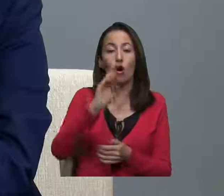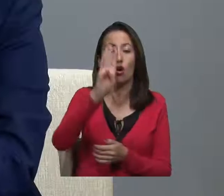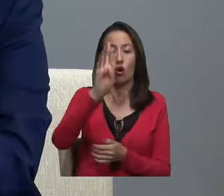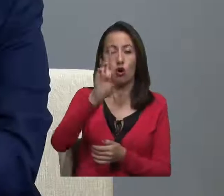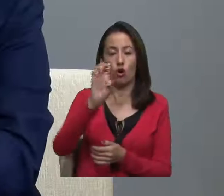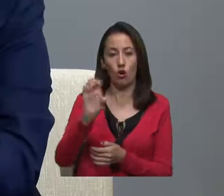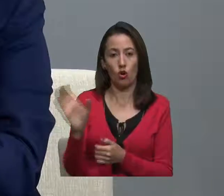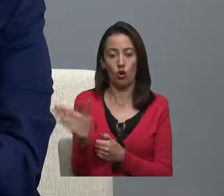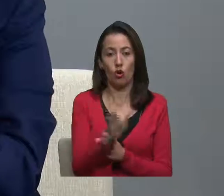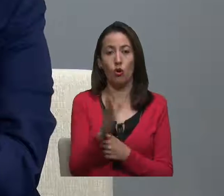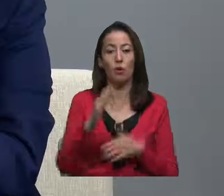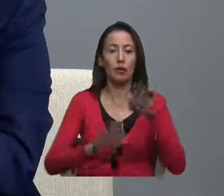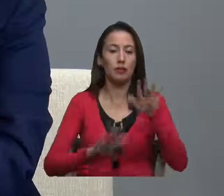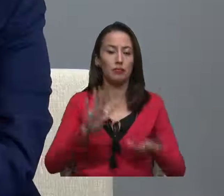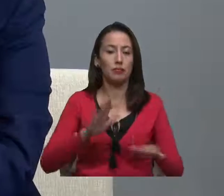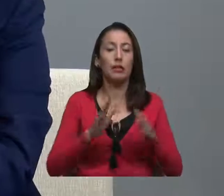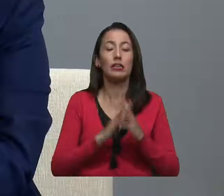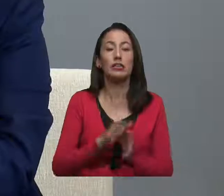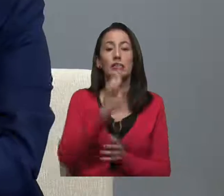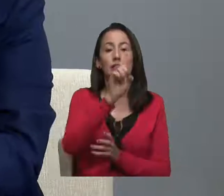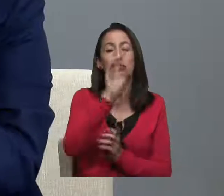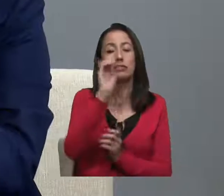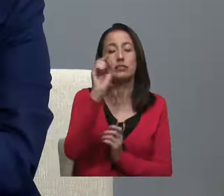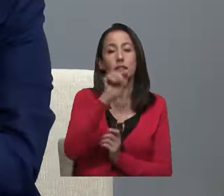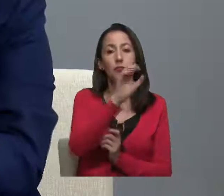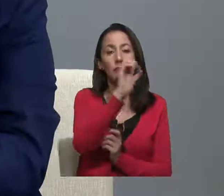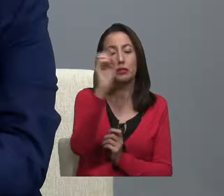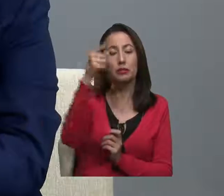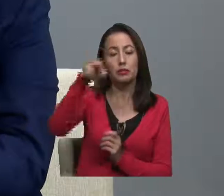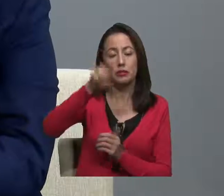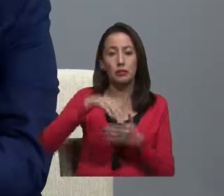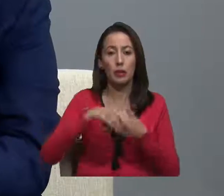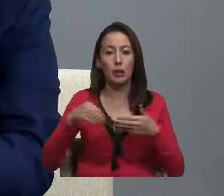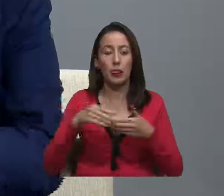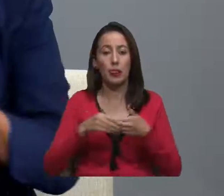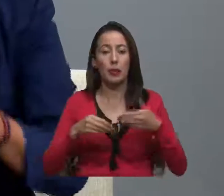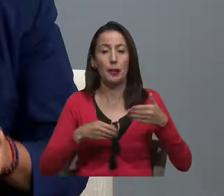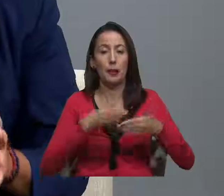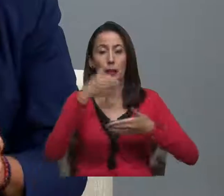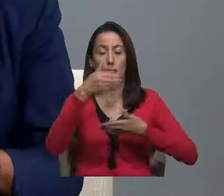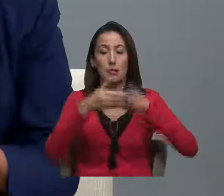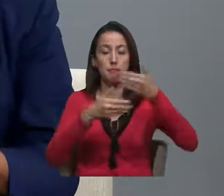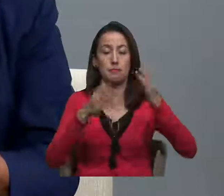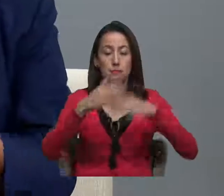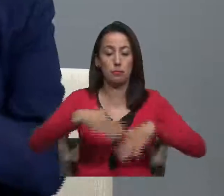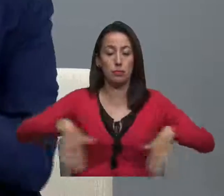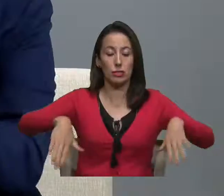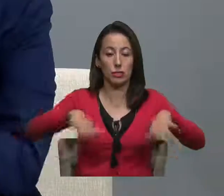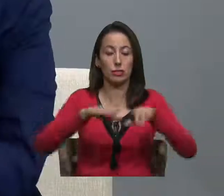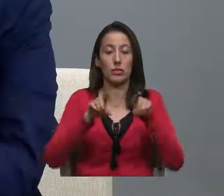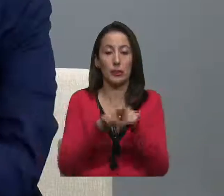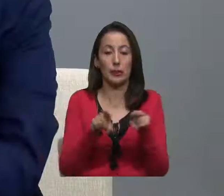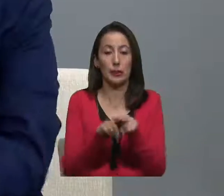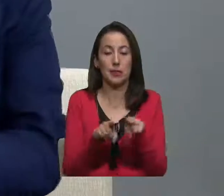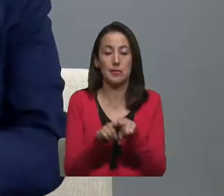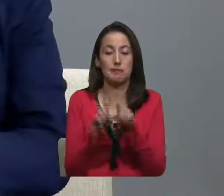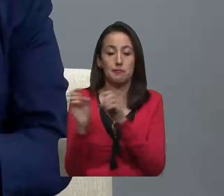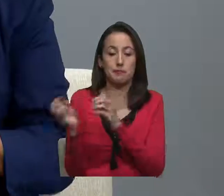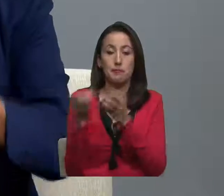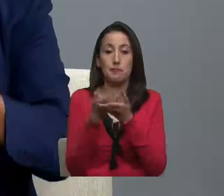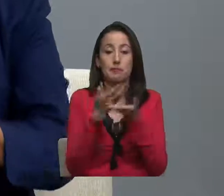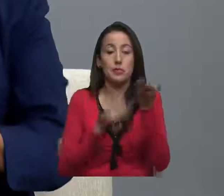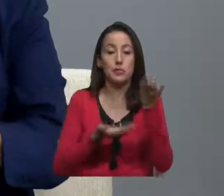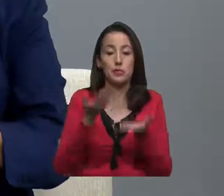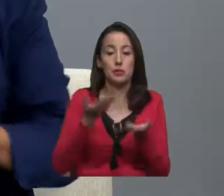estar bordeando entre los 86 mil millones de dólares vamos a generar una ley para ponerlo a valor monetario y